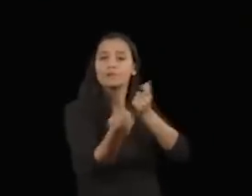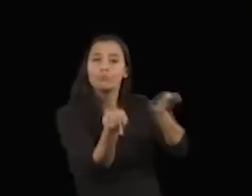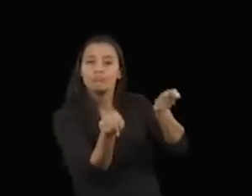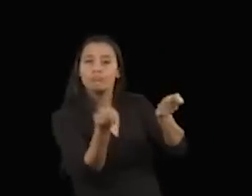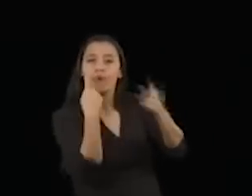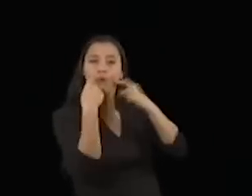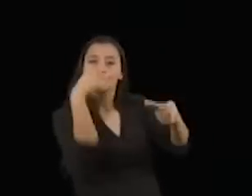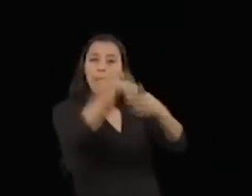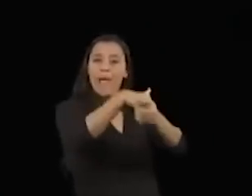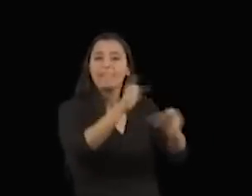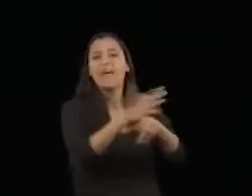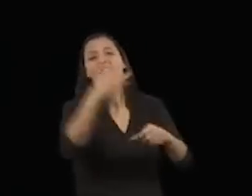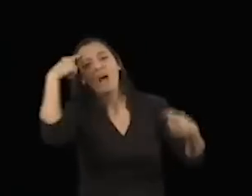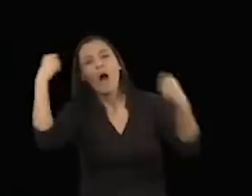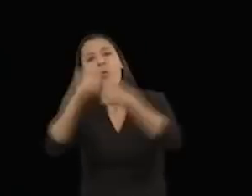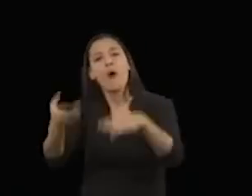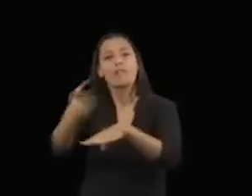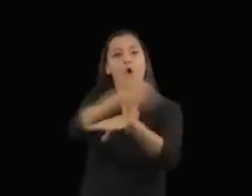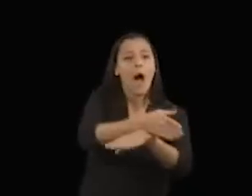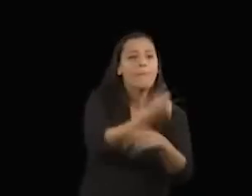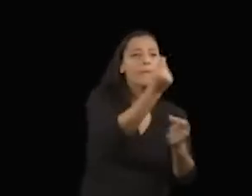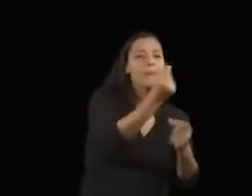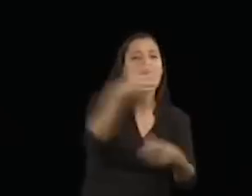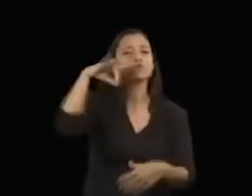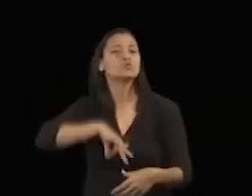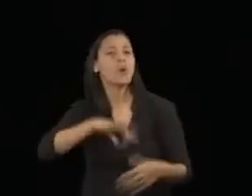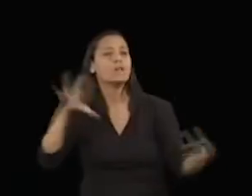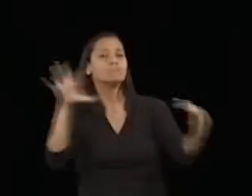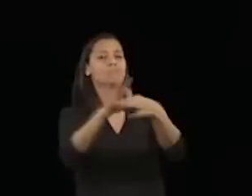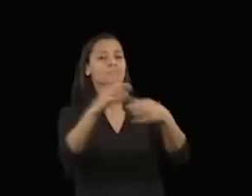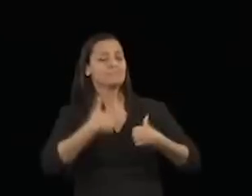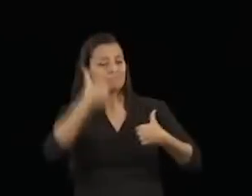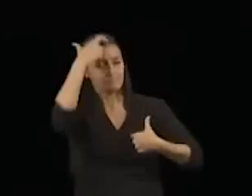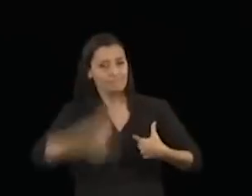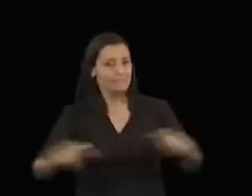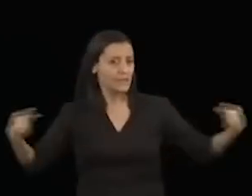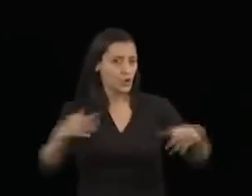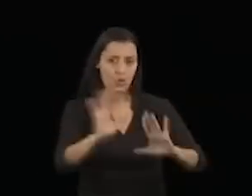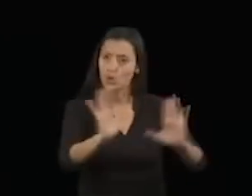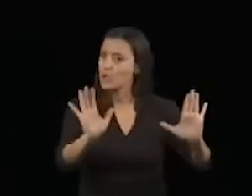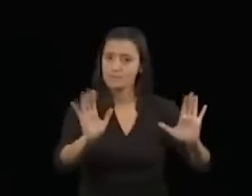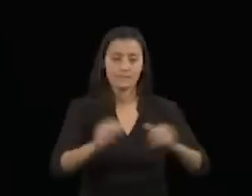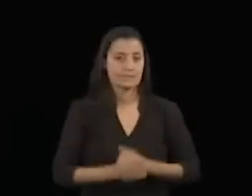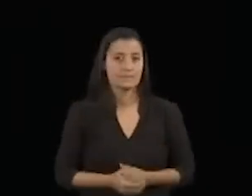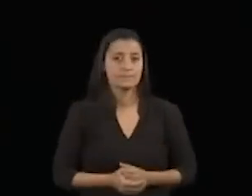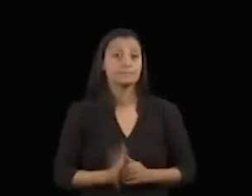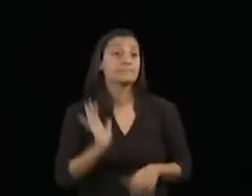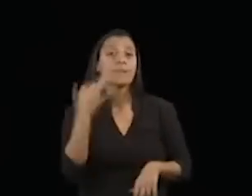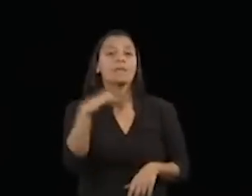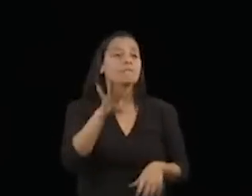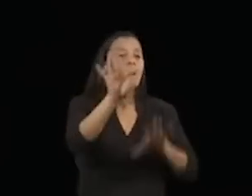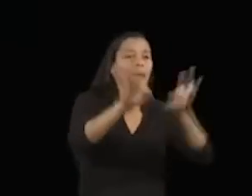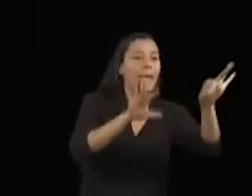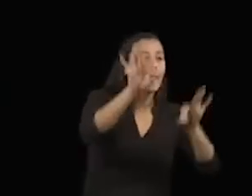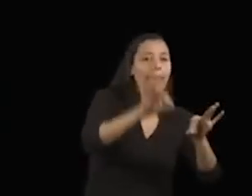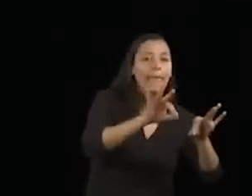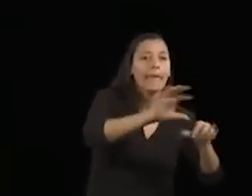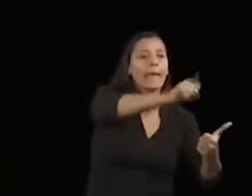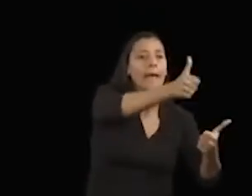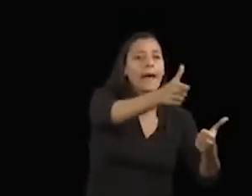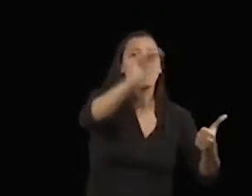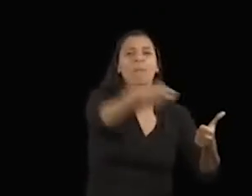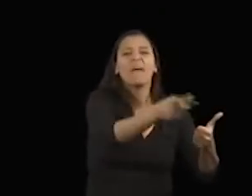hacer un acuerdo, precio, salario, no está en mi concepción. Eso de andar eligiendo ganadores no está